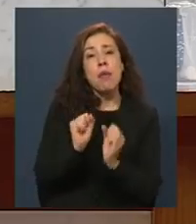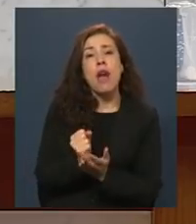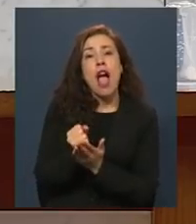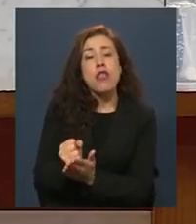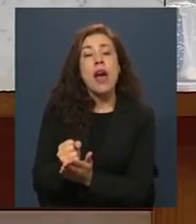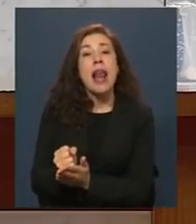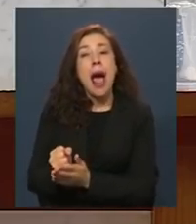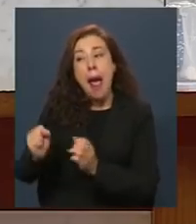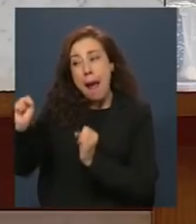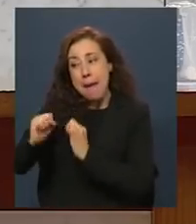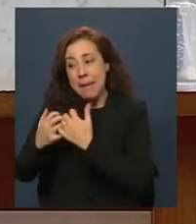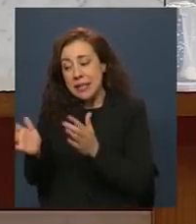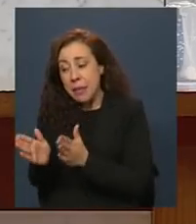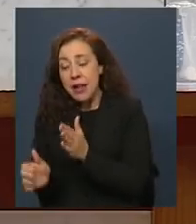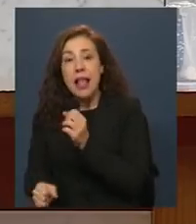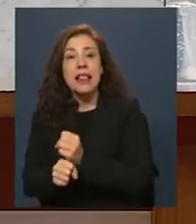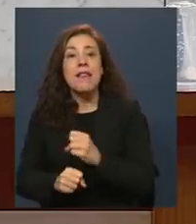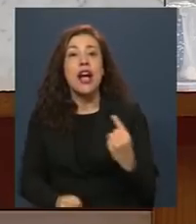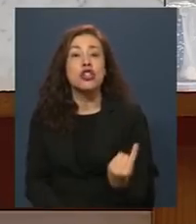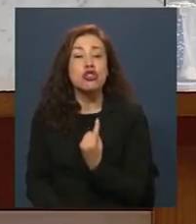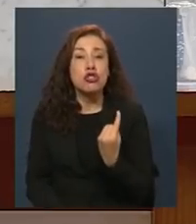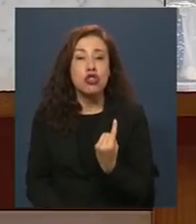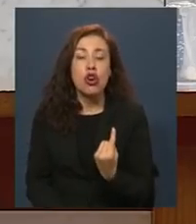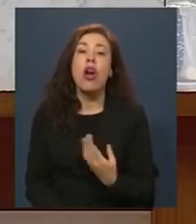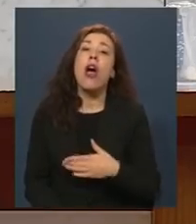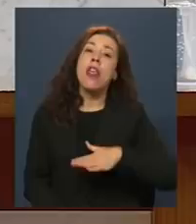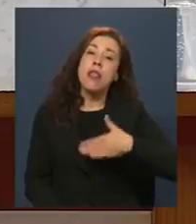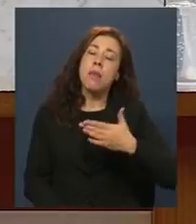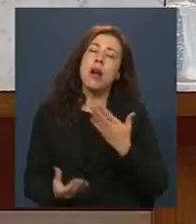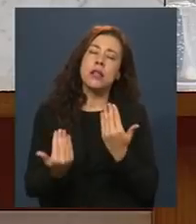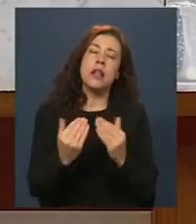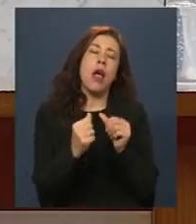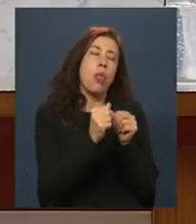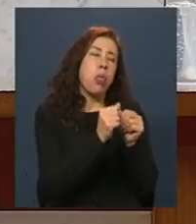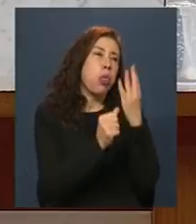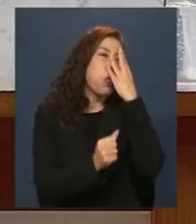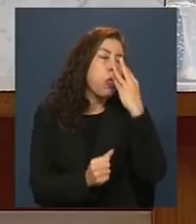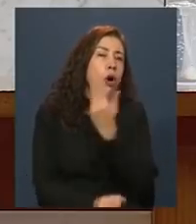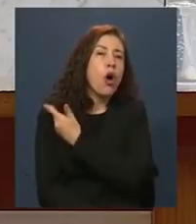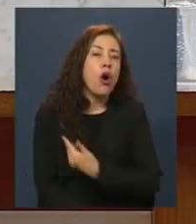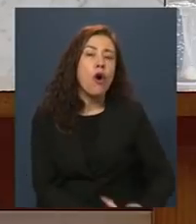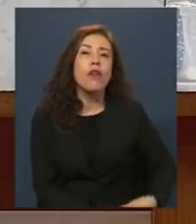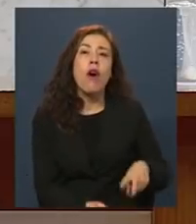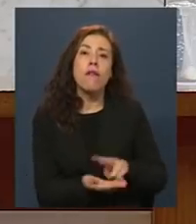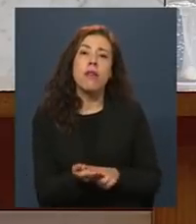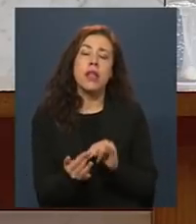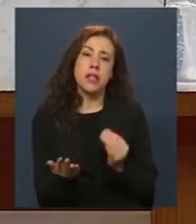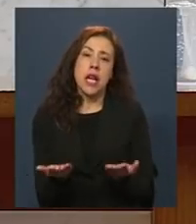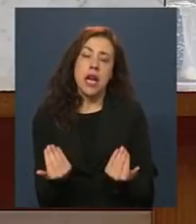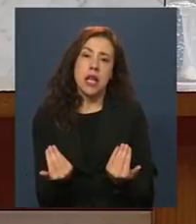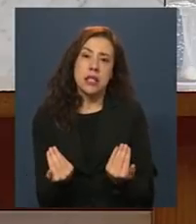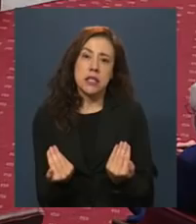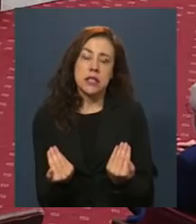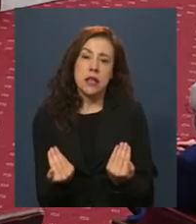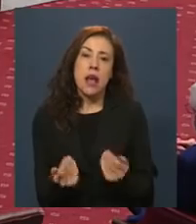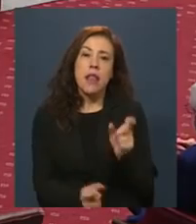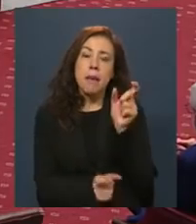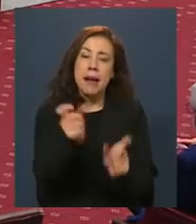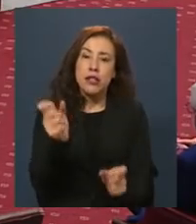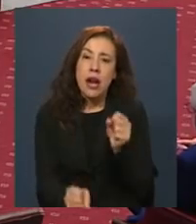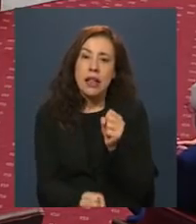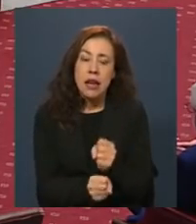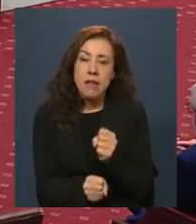microempresarios que trabajaran solo. Luego fue necesario convencer al Gobierno de la verdadera necesidad que tenían trabajadores